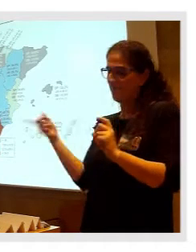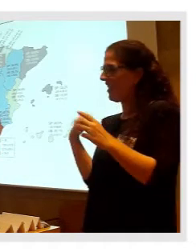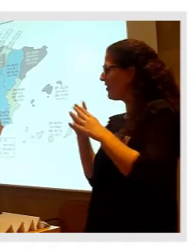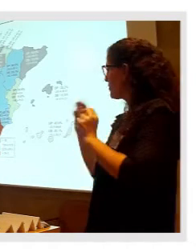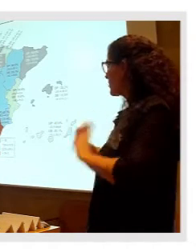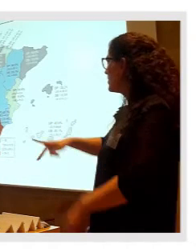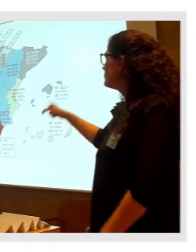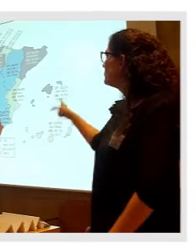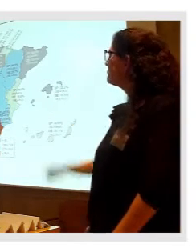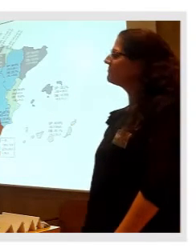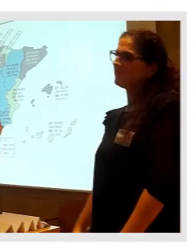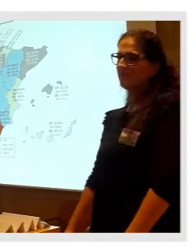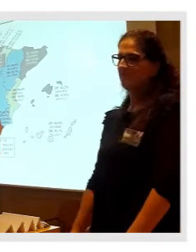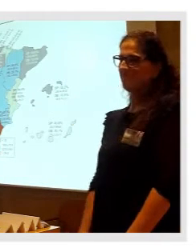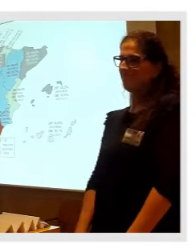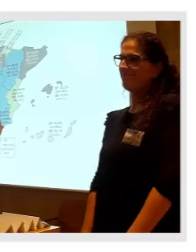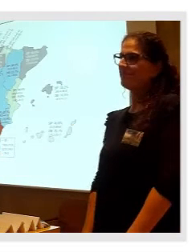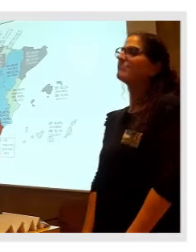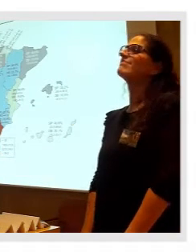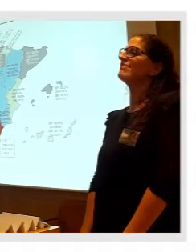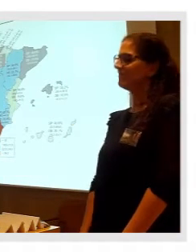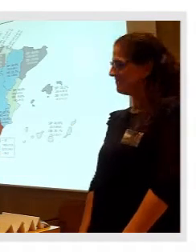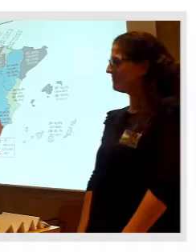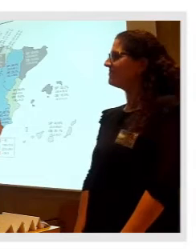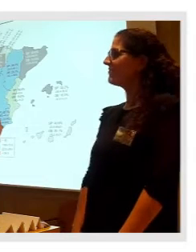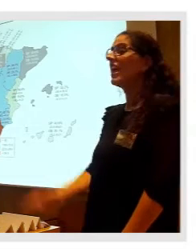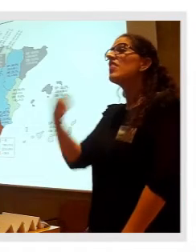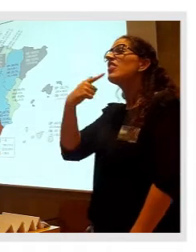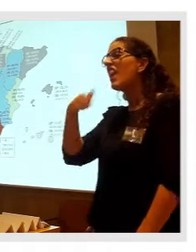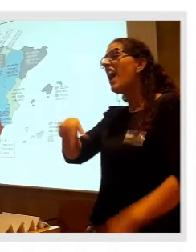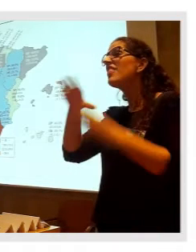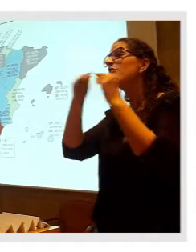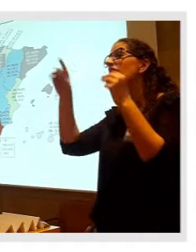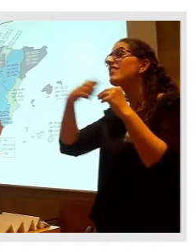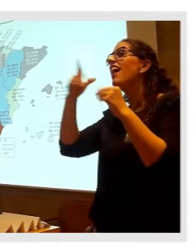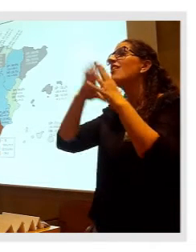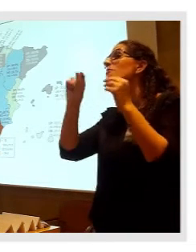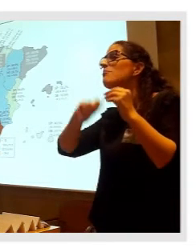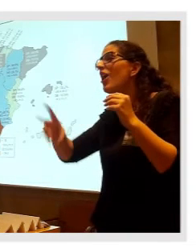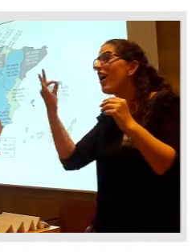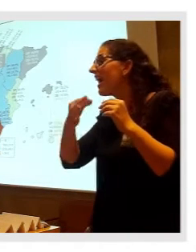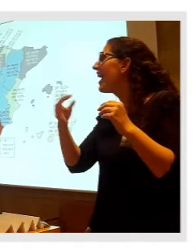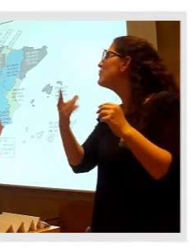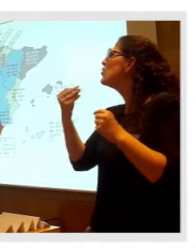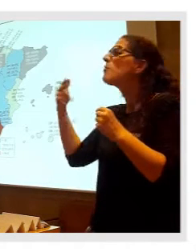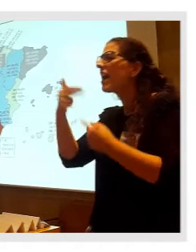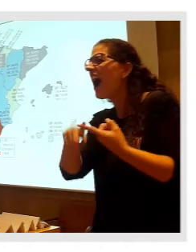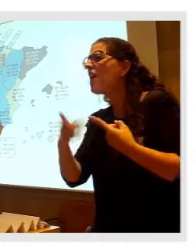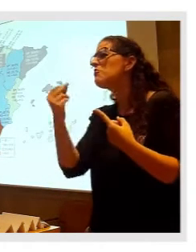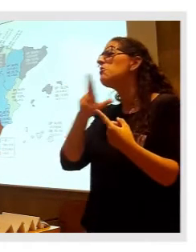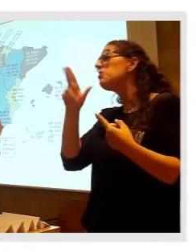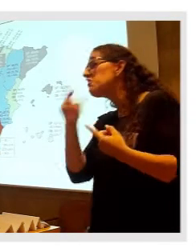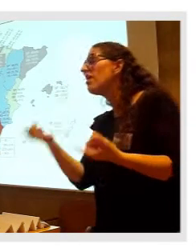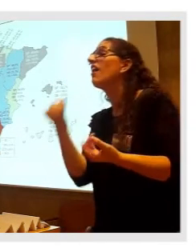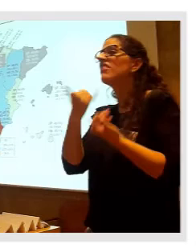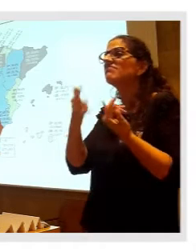estamos a la cabeza. Se supondría que tenemos una dieta mediterránea, que tomamos mucho pescado, que tomamos muchas cosas de legumbres, pero